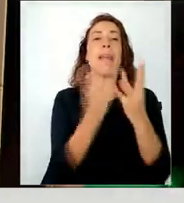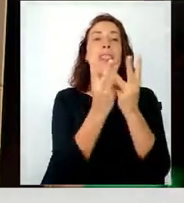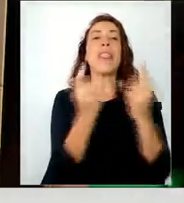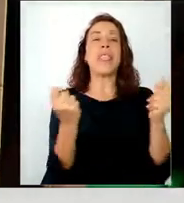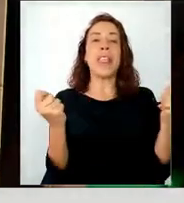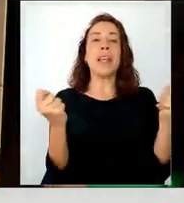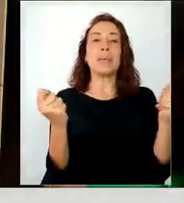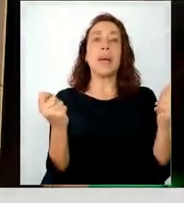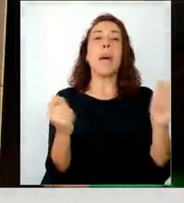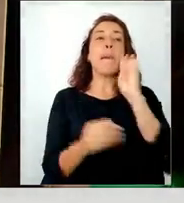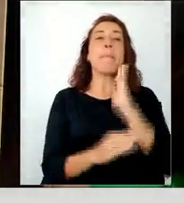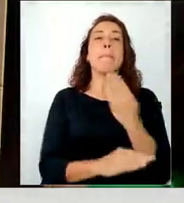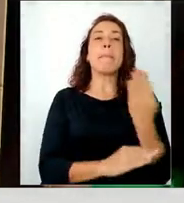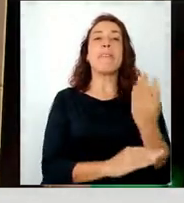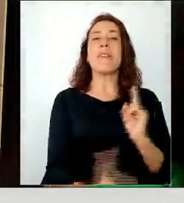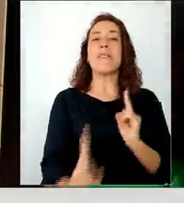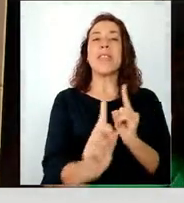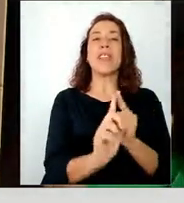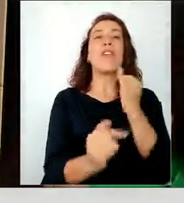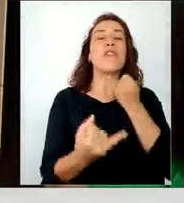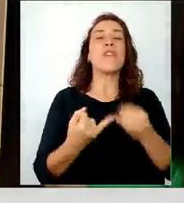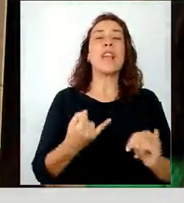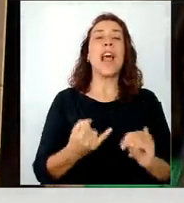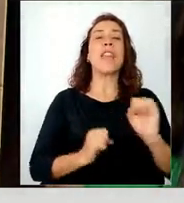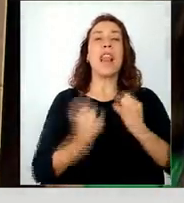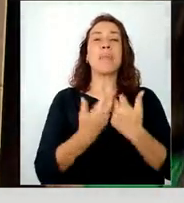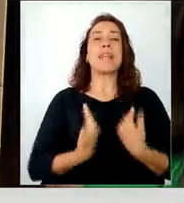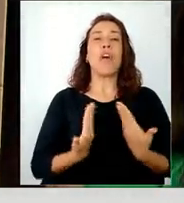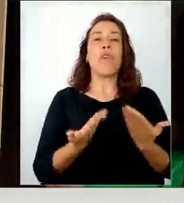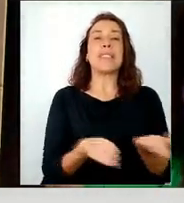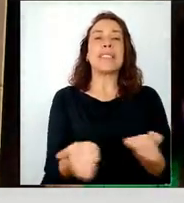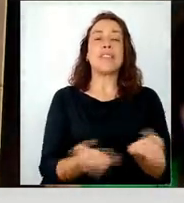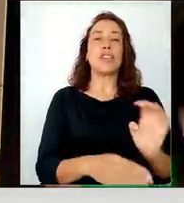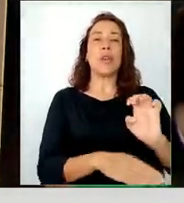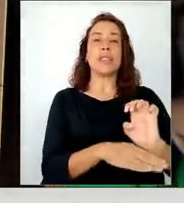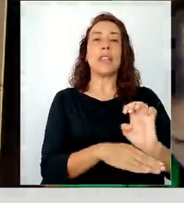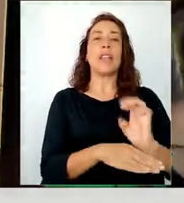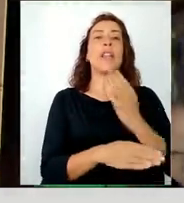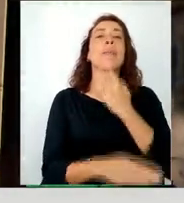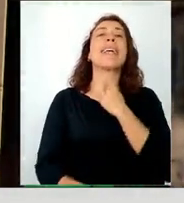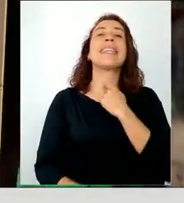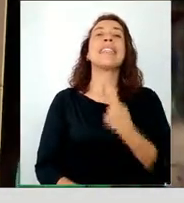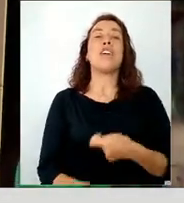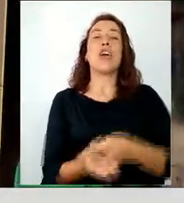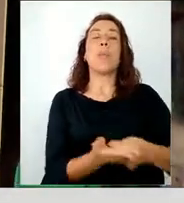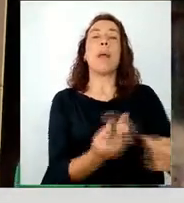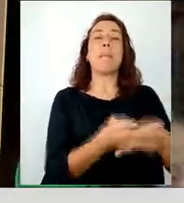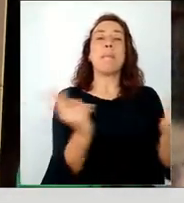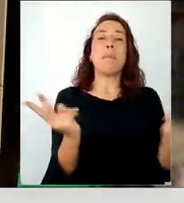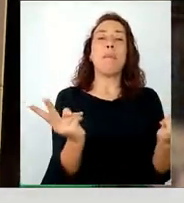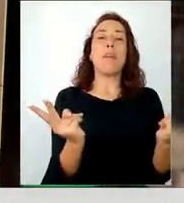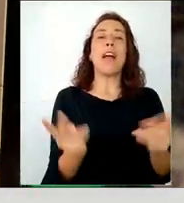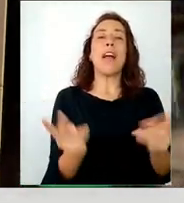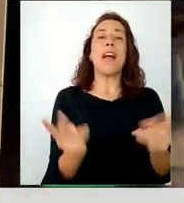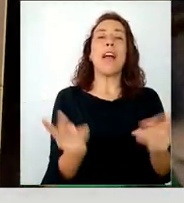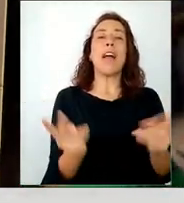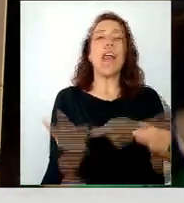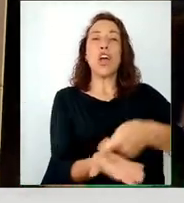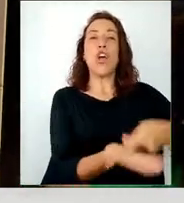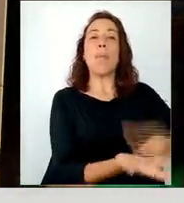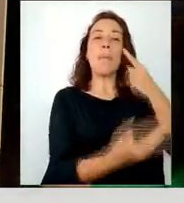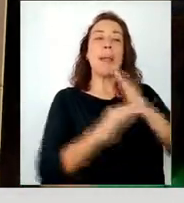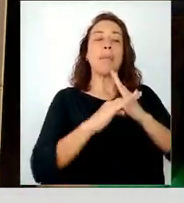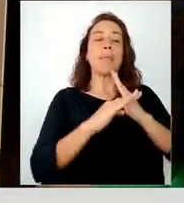de los proveedores del estado y los intereses de los compradores públicos profesionales de la compra permitiendo evitar los conflictos de interés